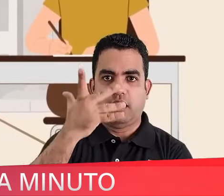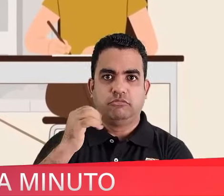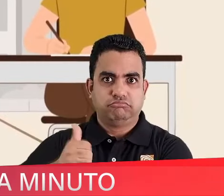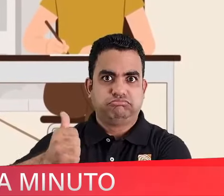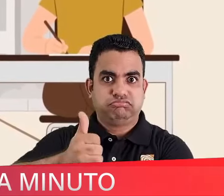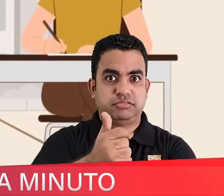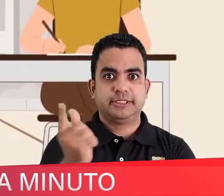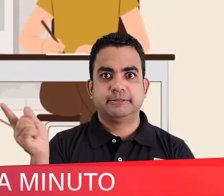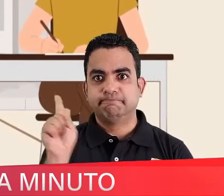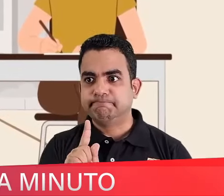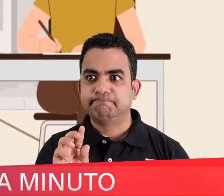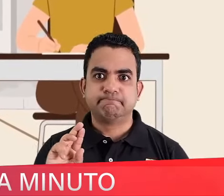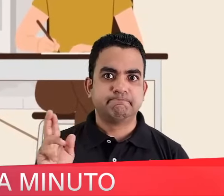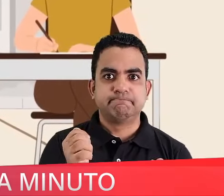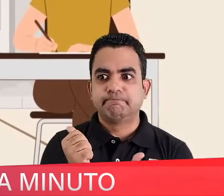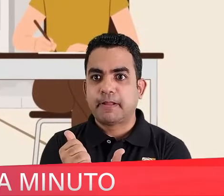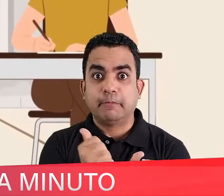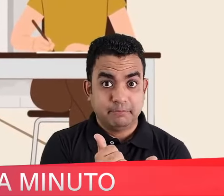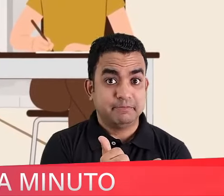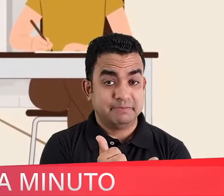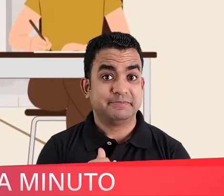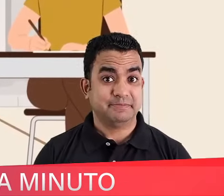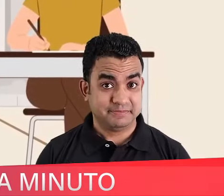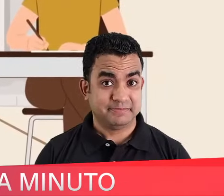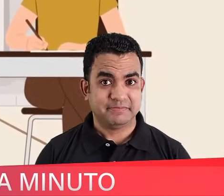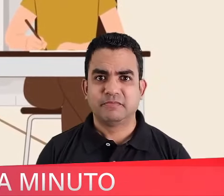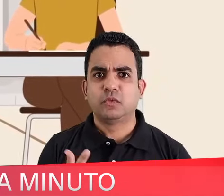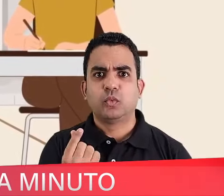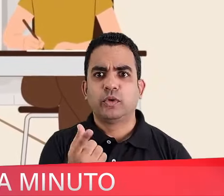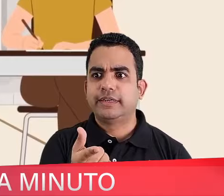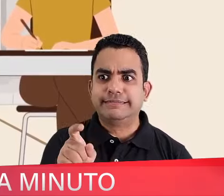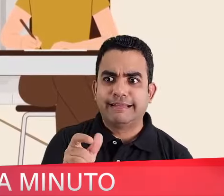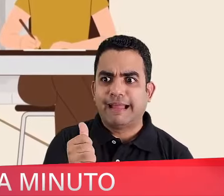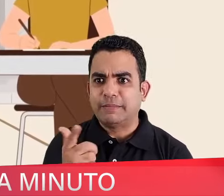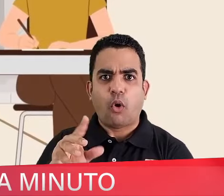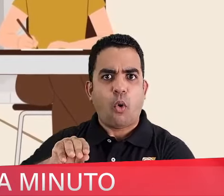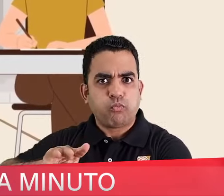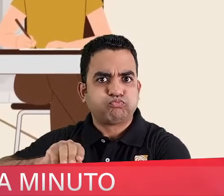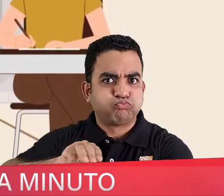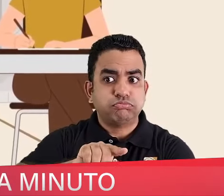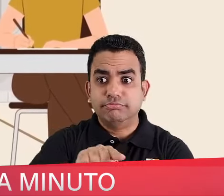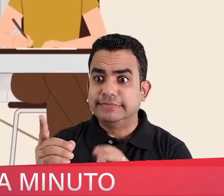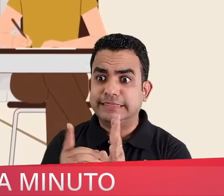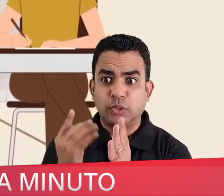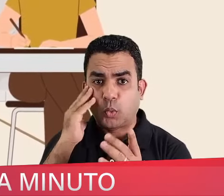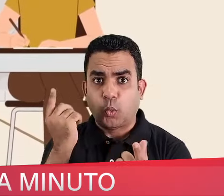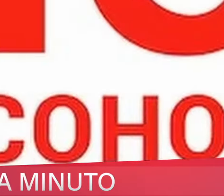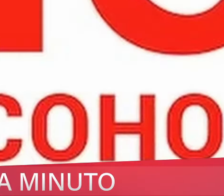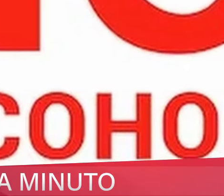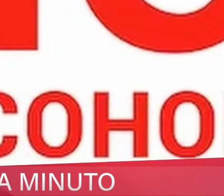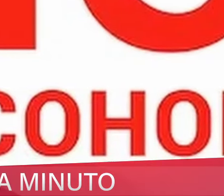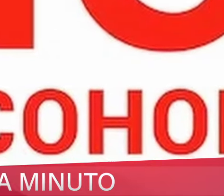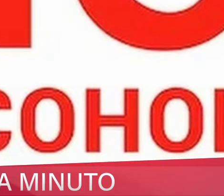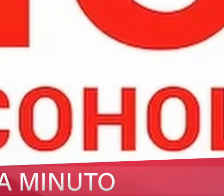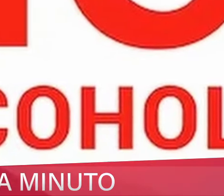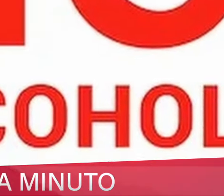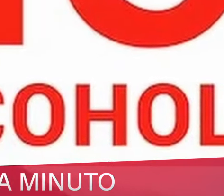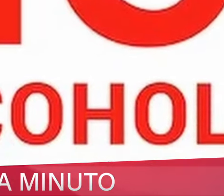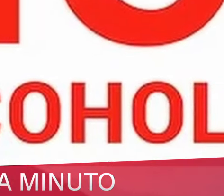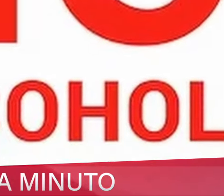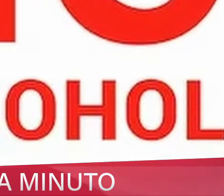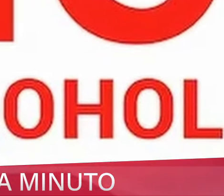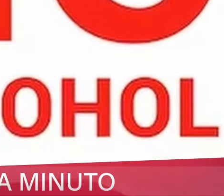capacidades físicas o cognitivas, puedan ejercer el derecho al voto de manera autónoma y sin discriminación. Queda prohibida